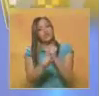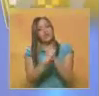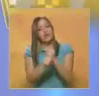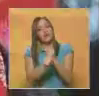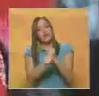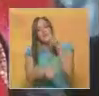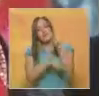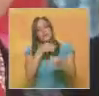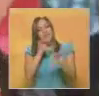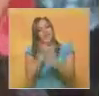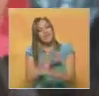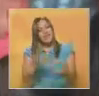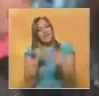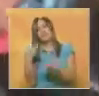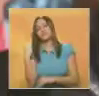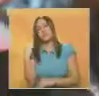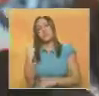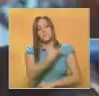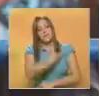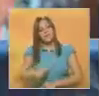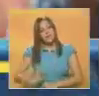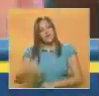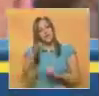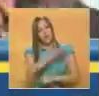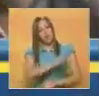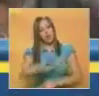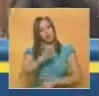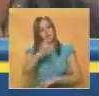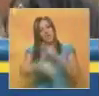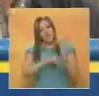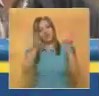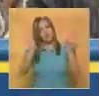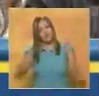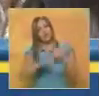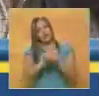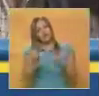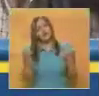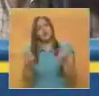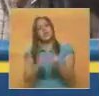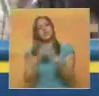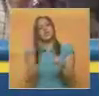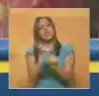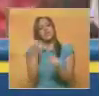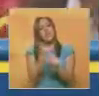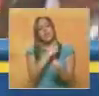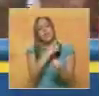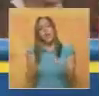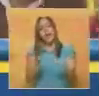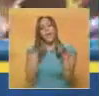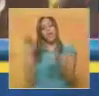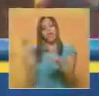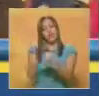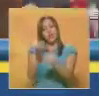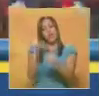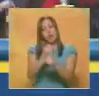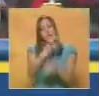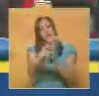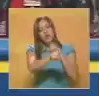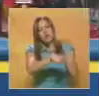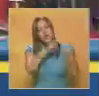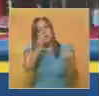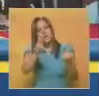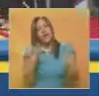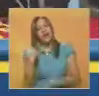pesar de que no han sido llamados por la comisión presidencial para la redacción de una nueva ley la clase trabajadora está a favor del trabajo consultivo que el